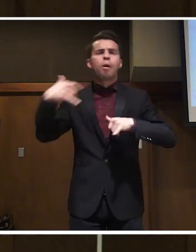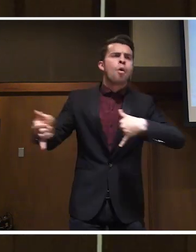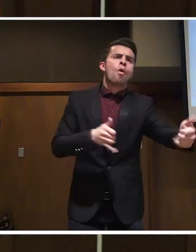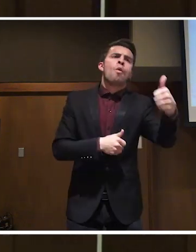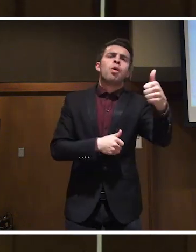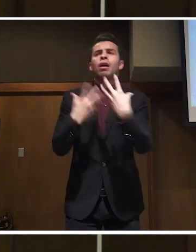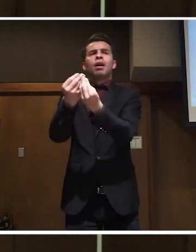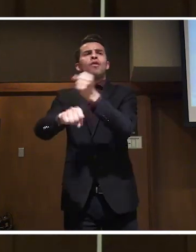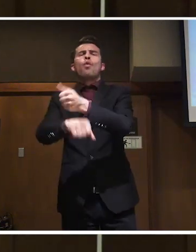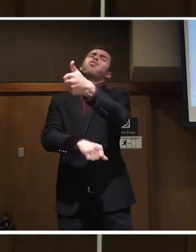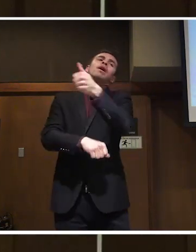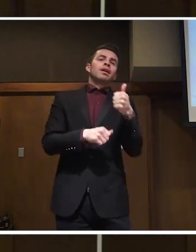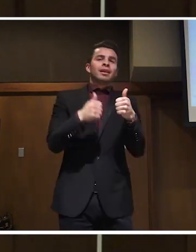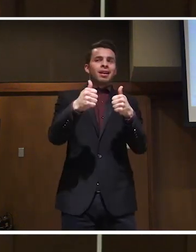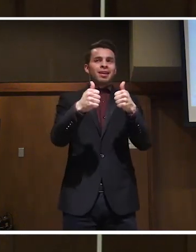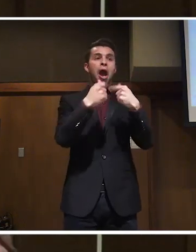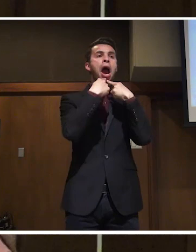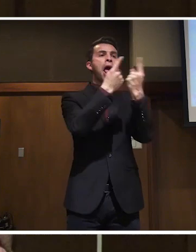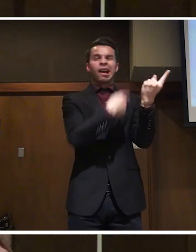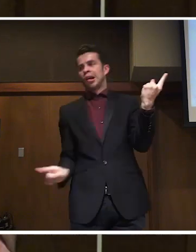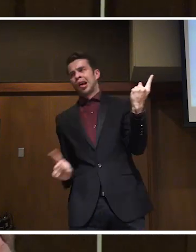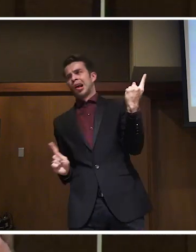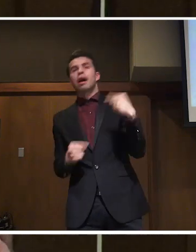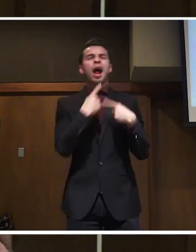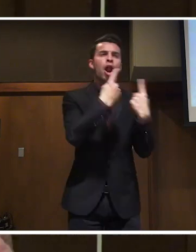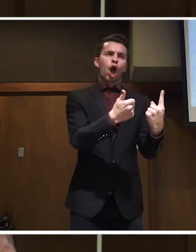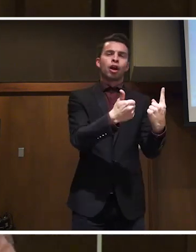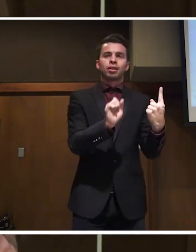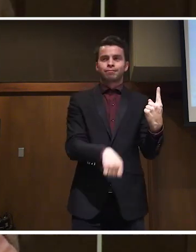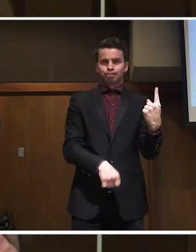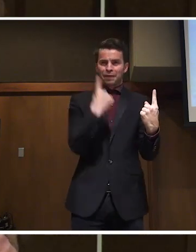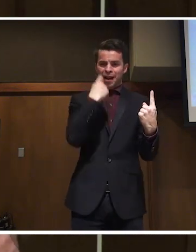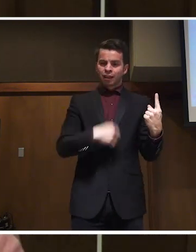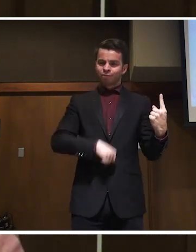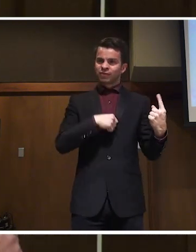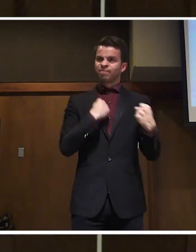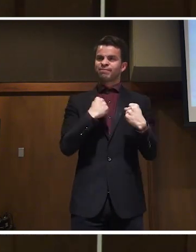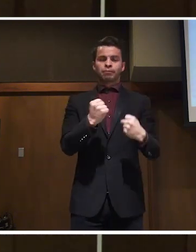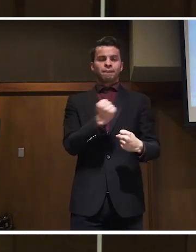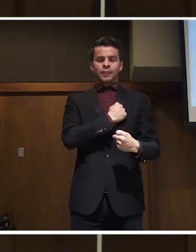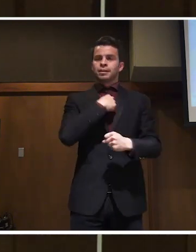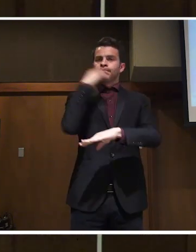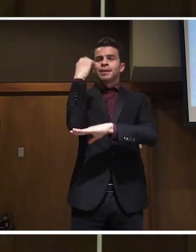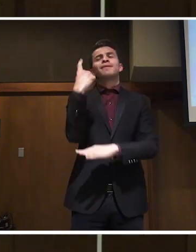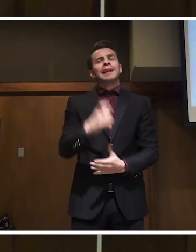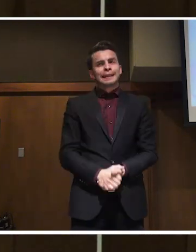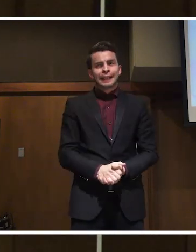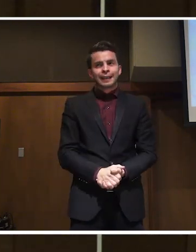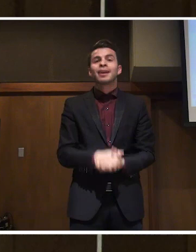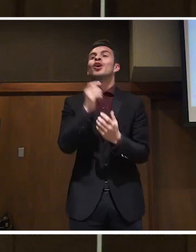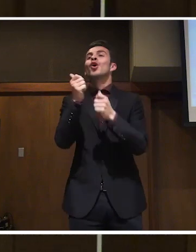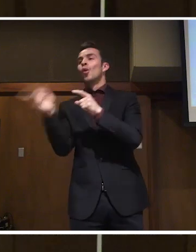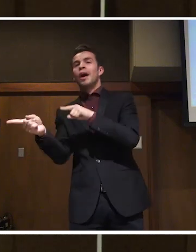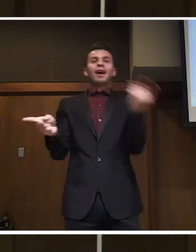una maravilla y que es un desastre. Yo creo que no es ni una cosa ni la otra y que precisamente esta gracia